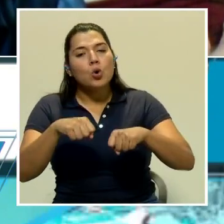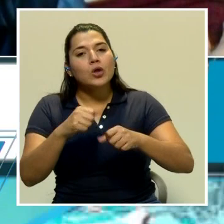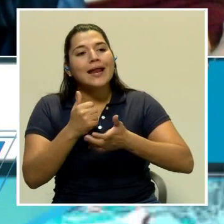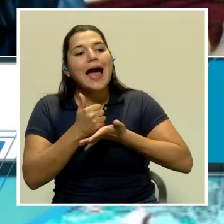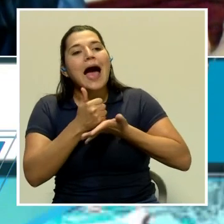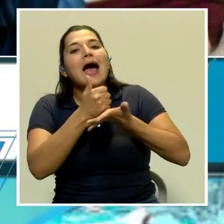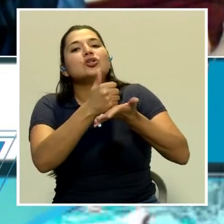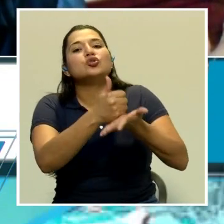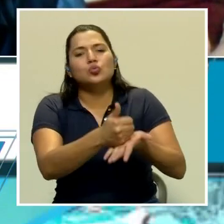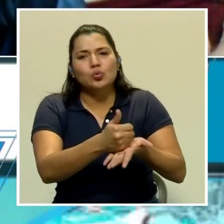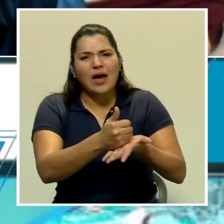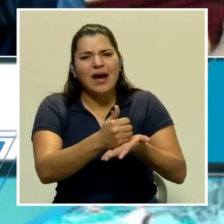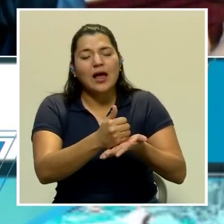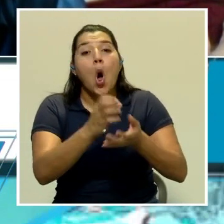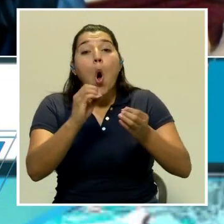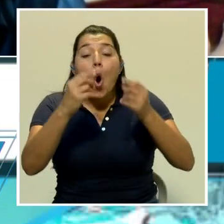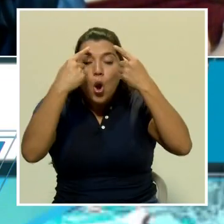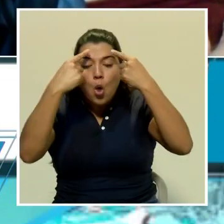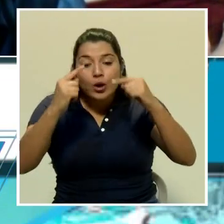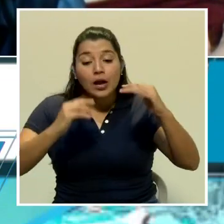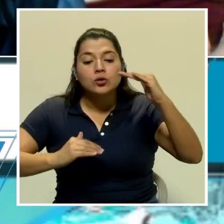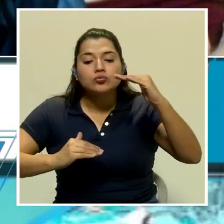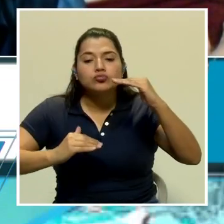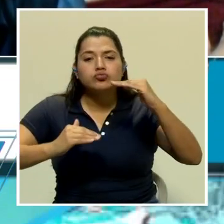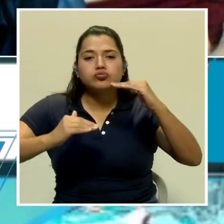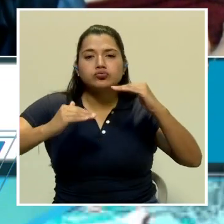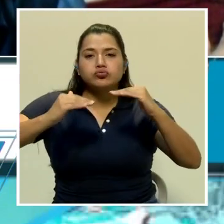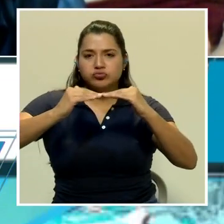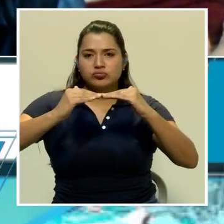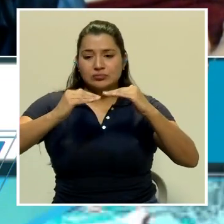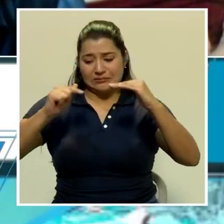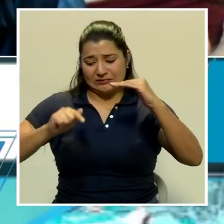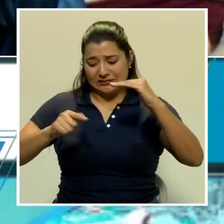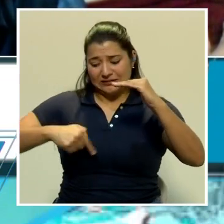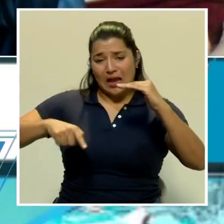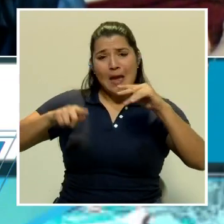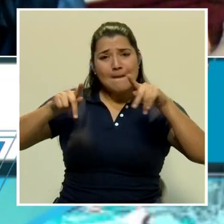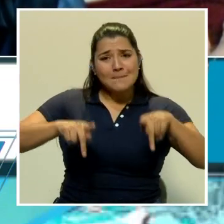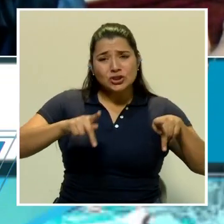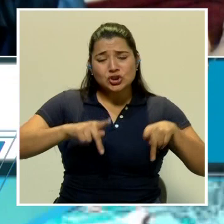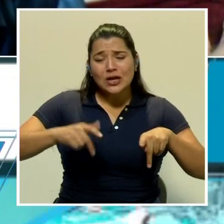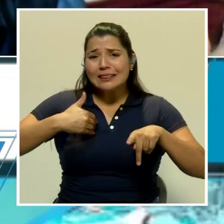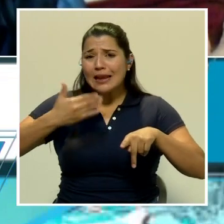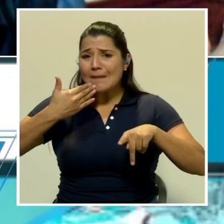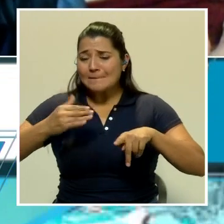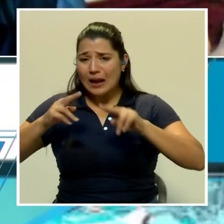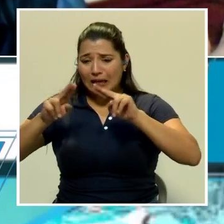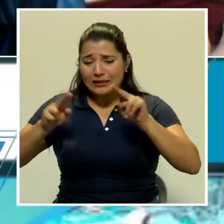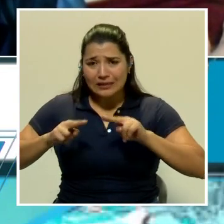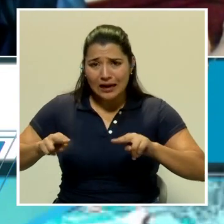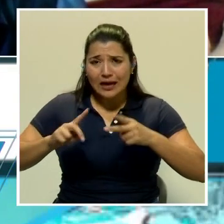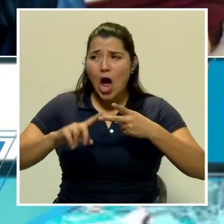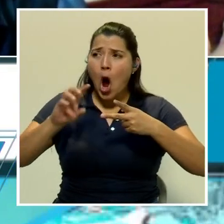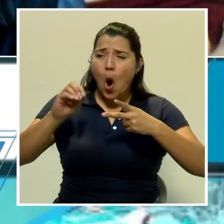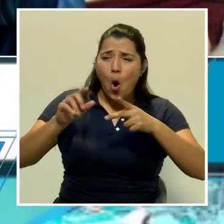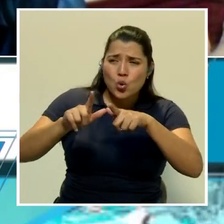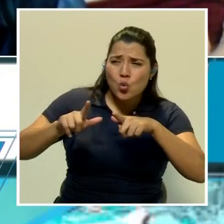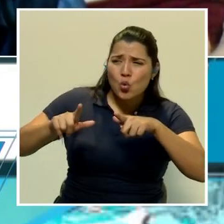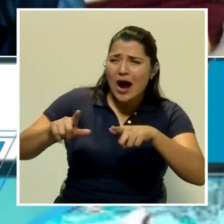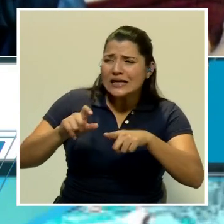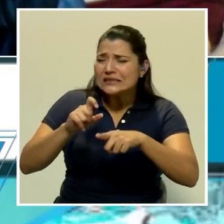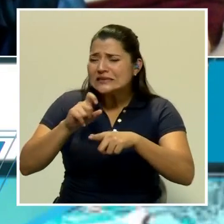la brecha de las personas que tenían mala conectividad o lugares en donde era difícil o